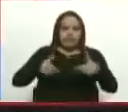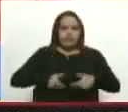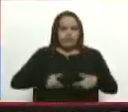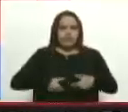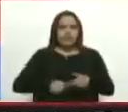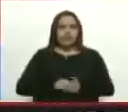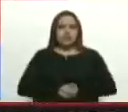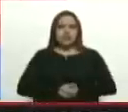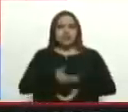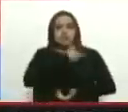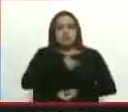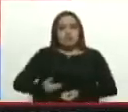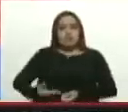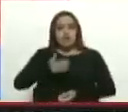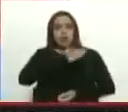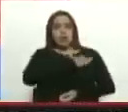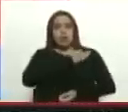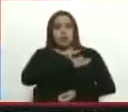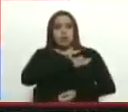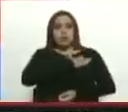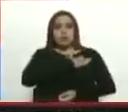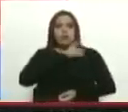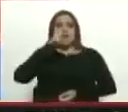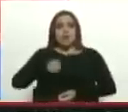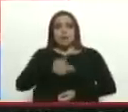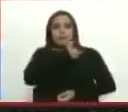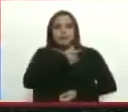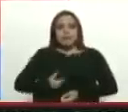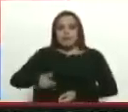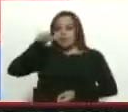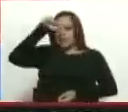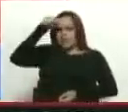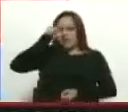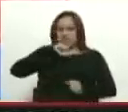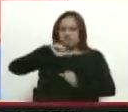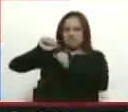El presidente Lula y el de la India luchando contra ese monstruo.